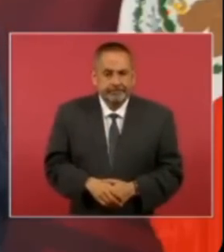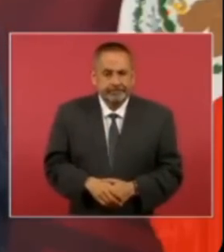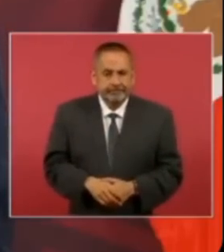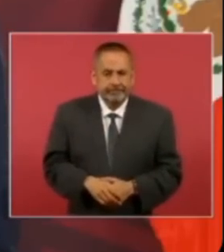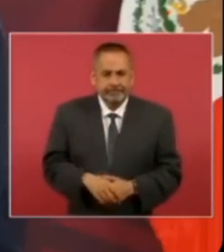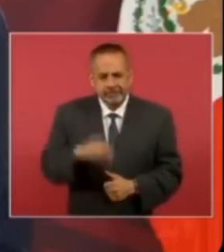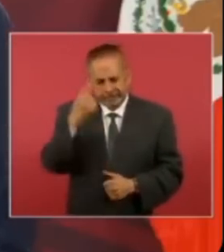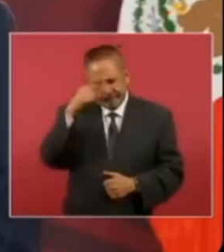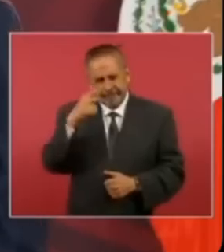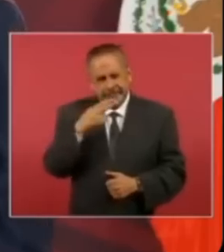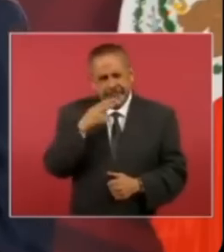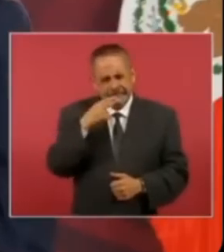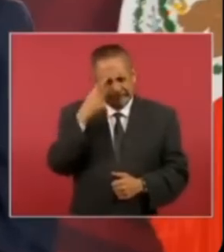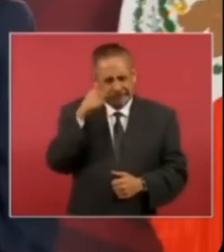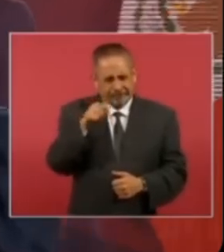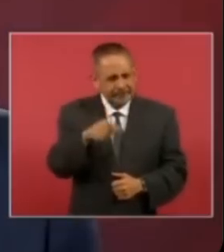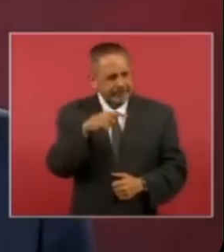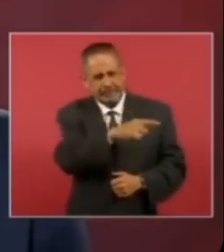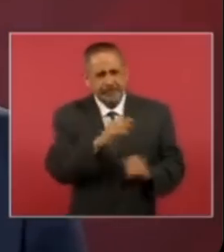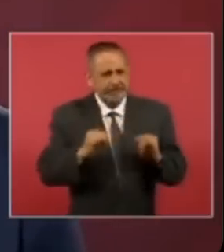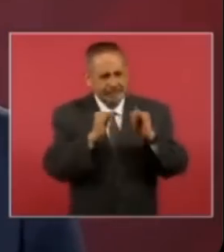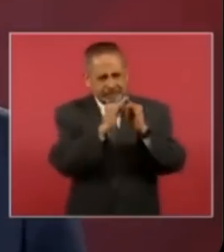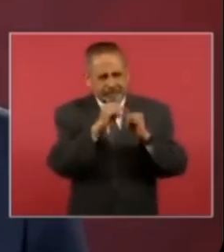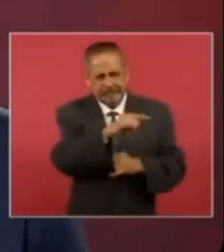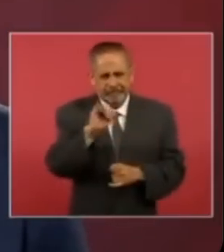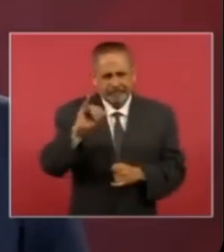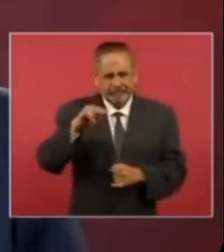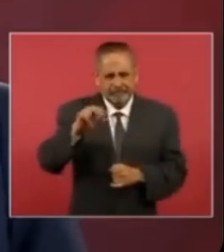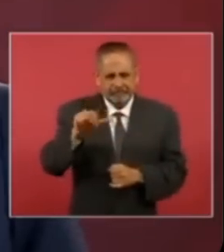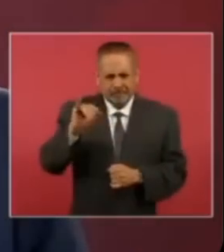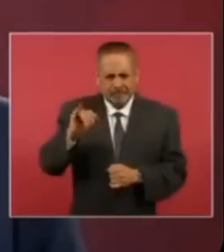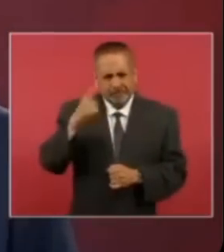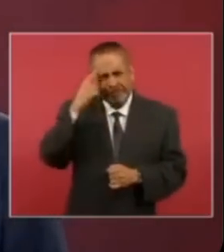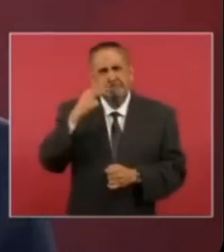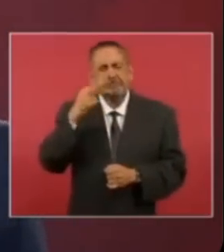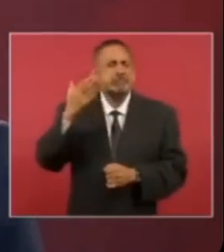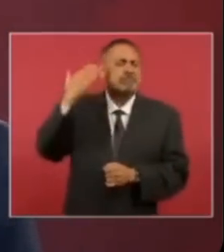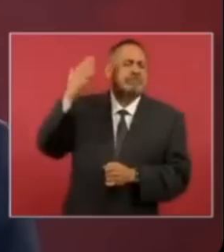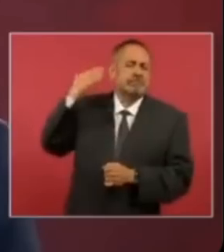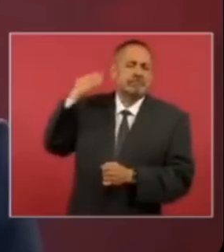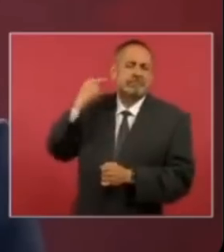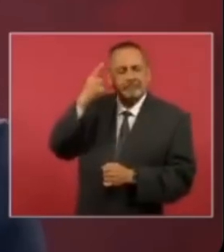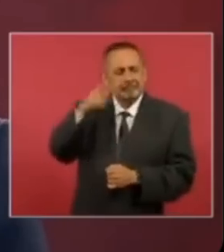¿Saben para qué sirve ese instituto? ¿O para qué servía?